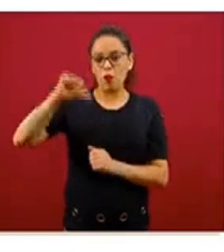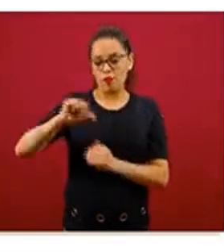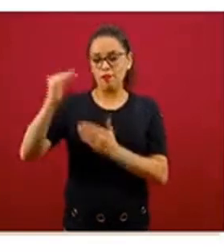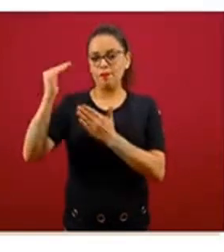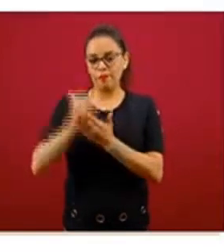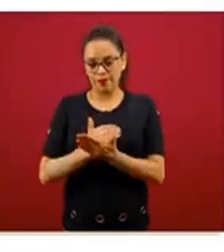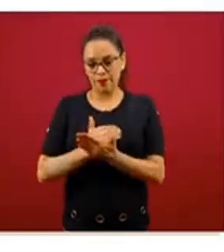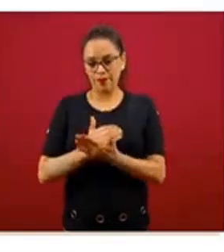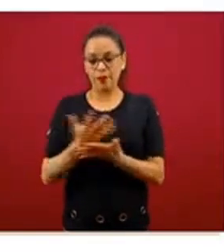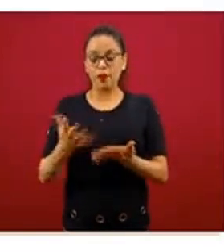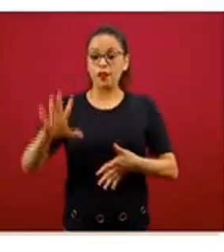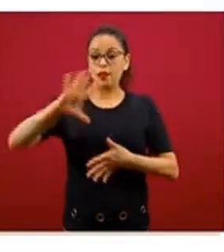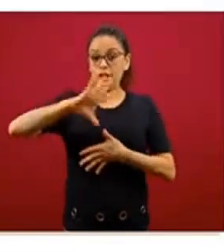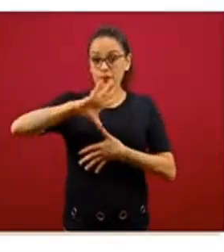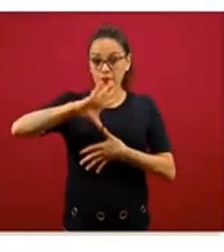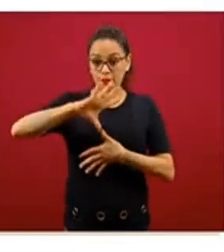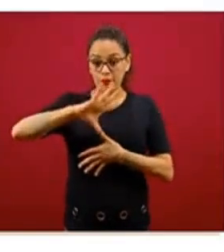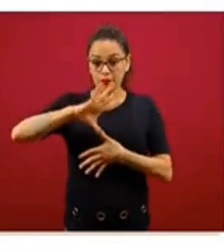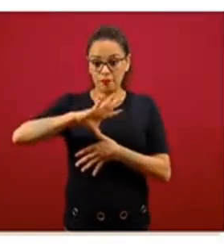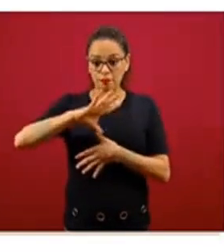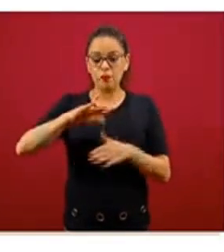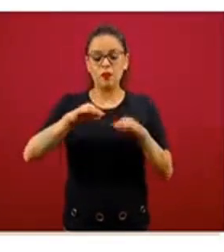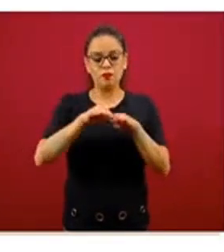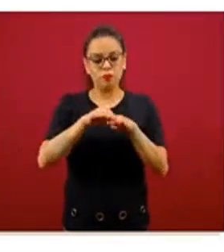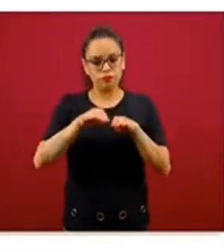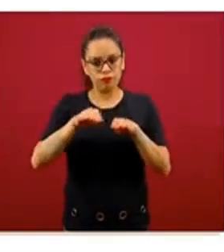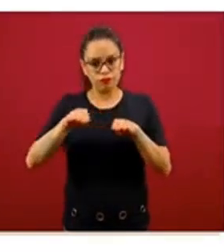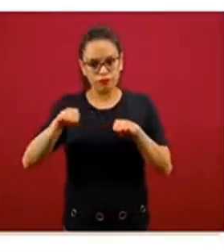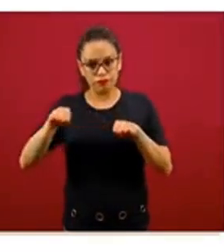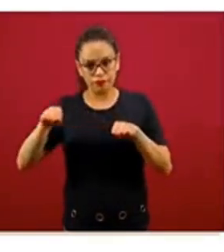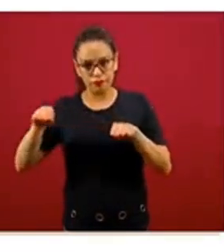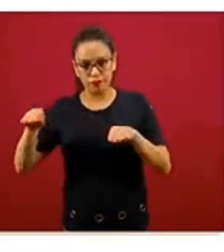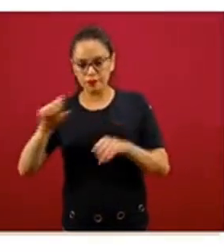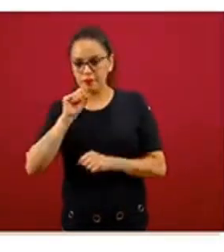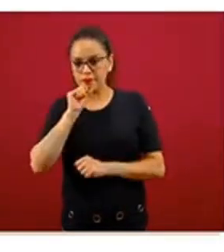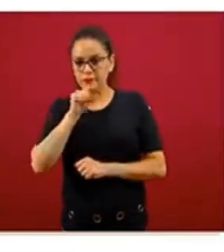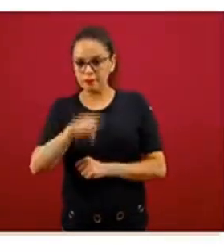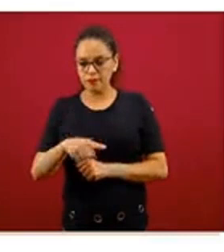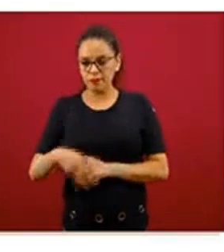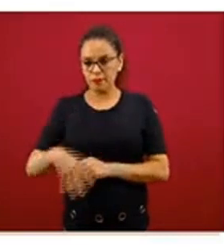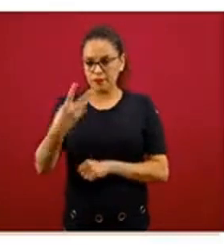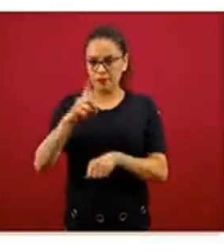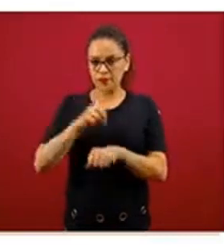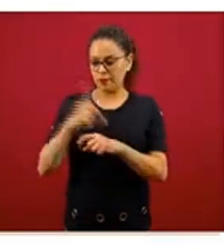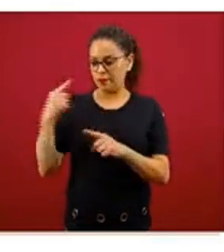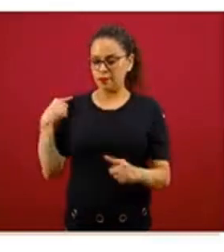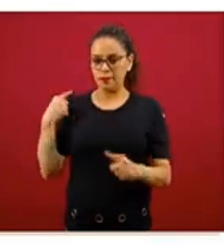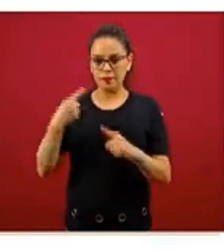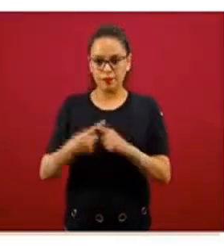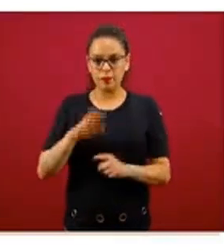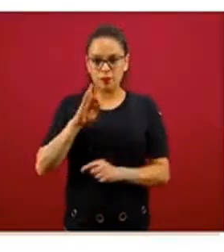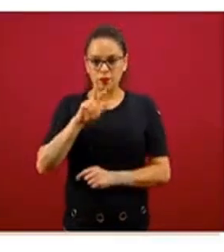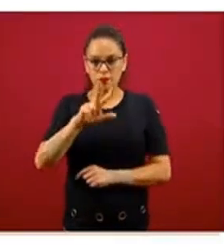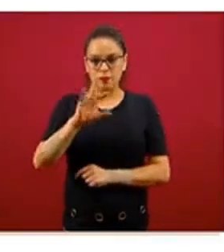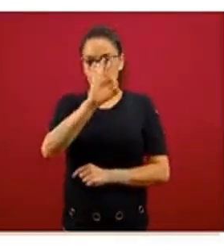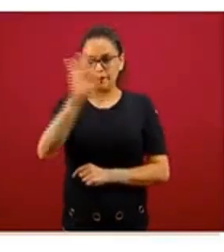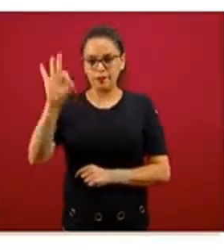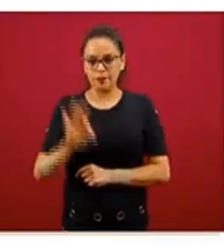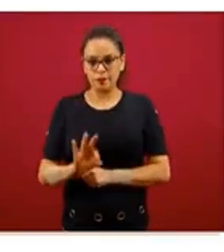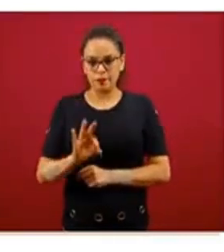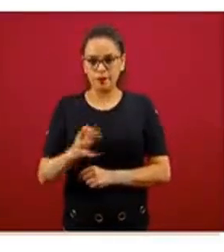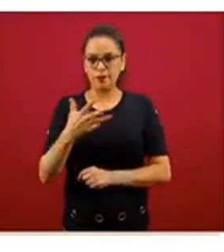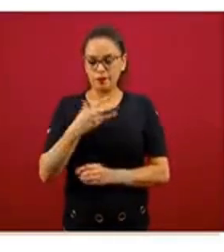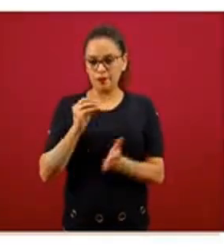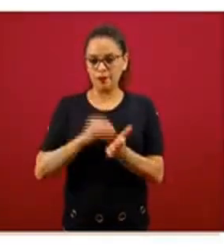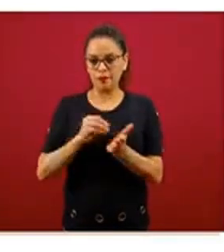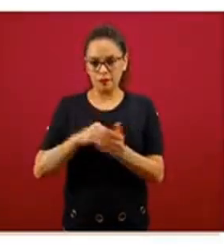Américas mantiene esa proporción de los últimos casos confirmados en los 14 días de 48%, y la